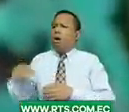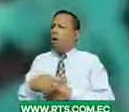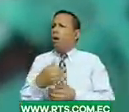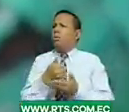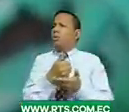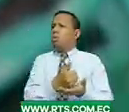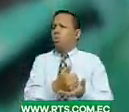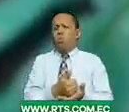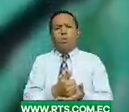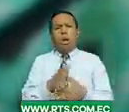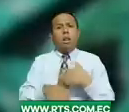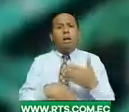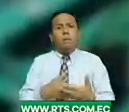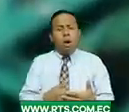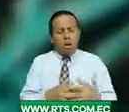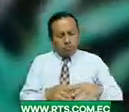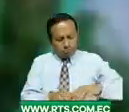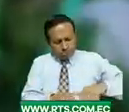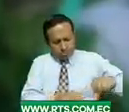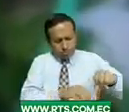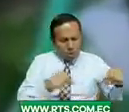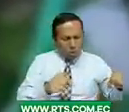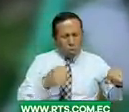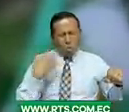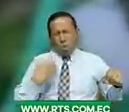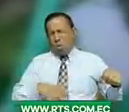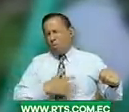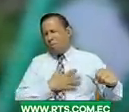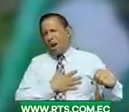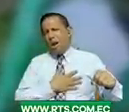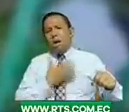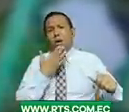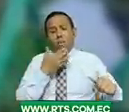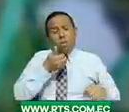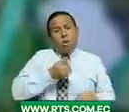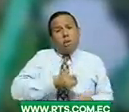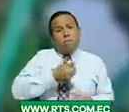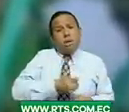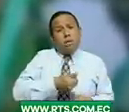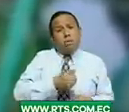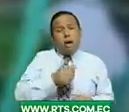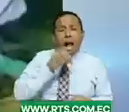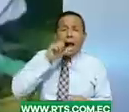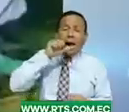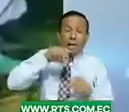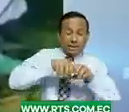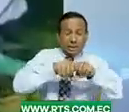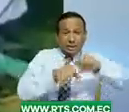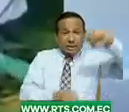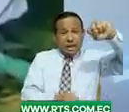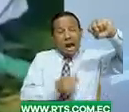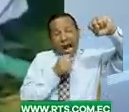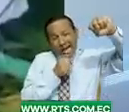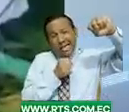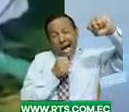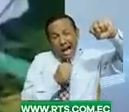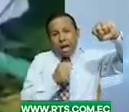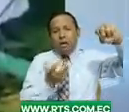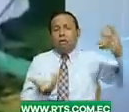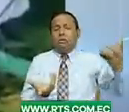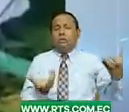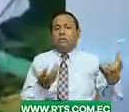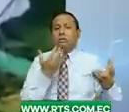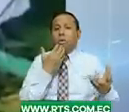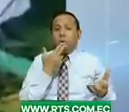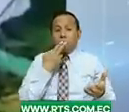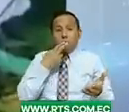sogas para salvarse y un escrito junto a él que decía: "No más perros come gallinas". Cuando lo levantaron, sangraba.